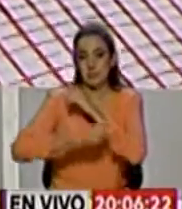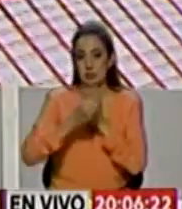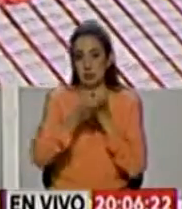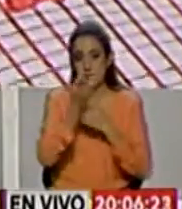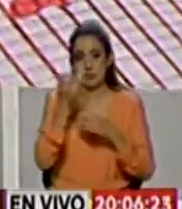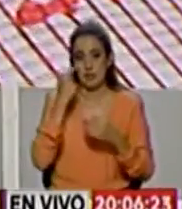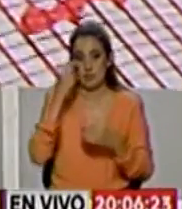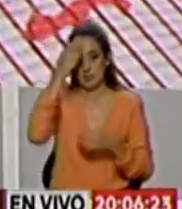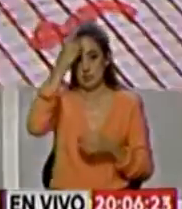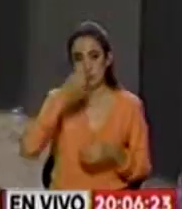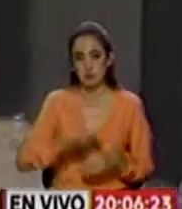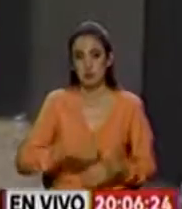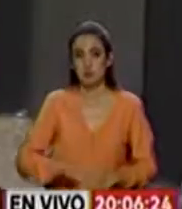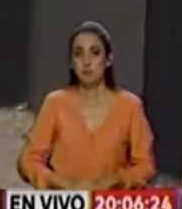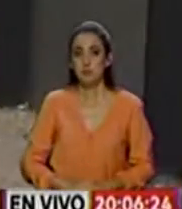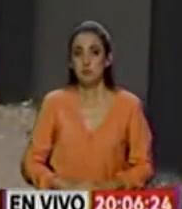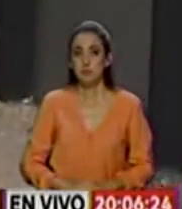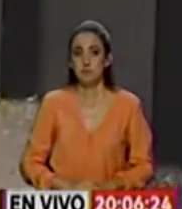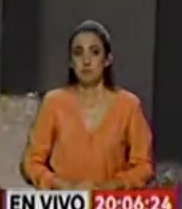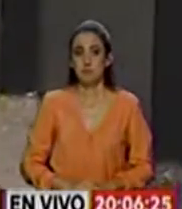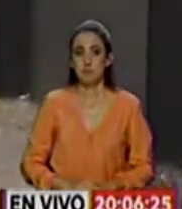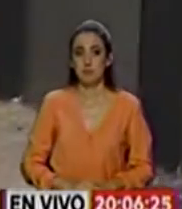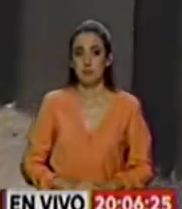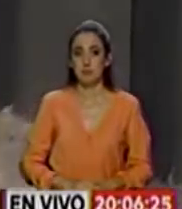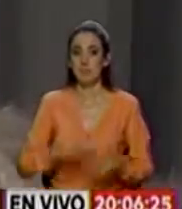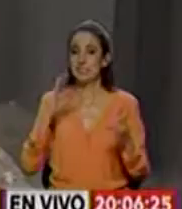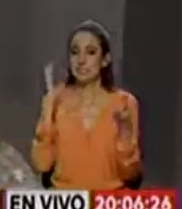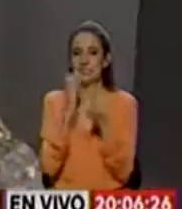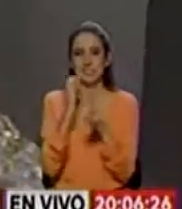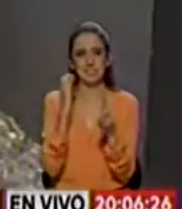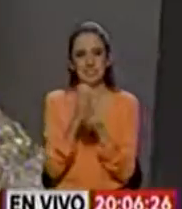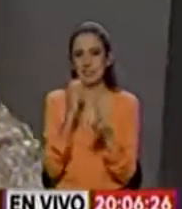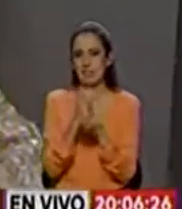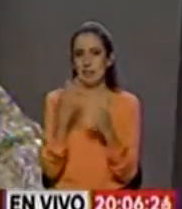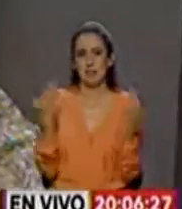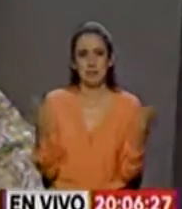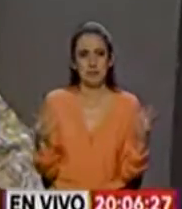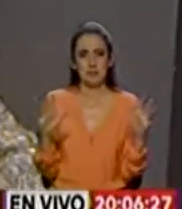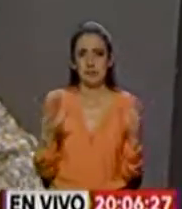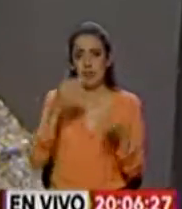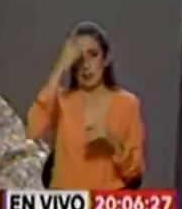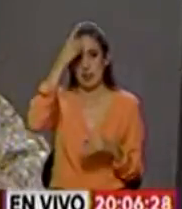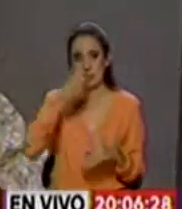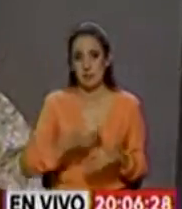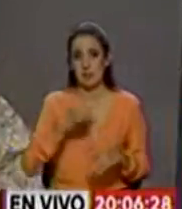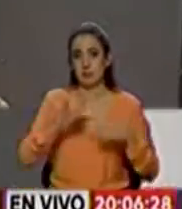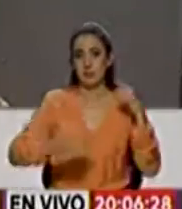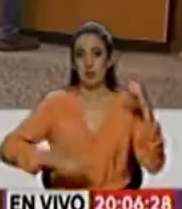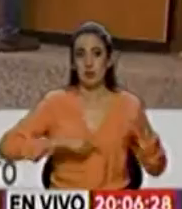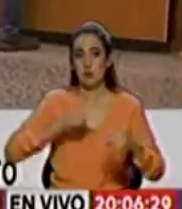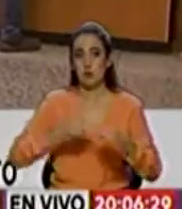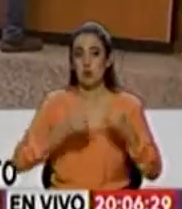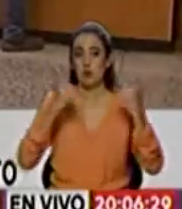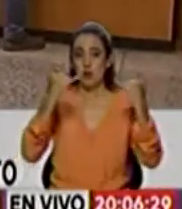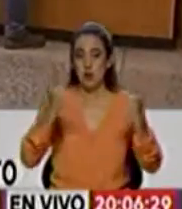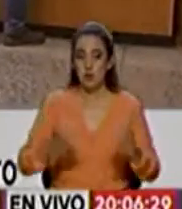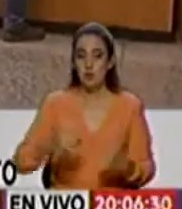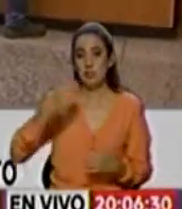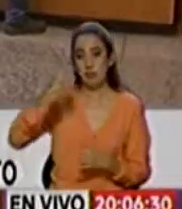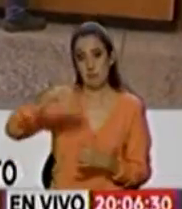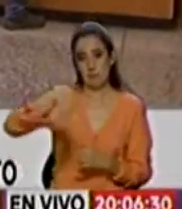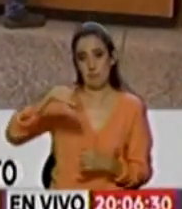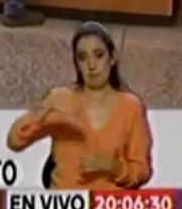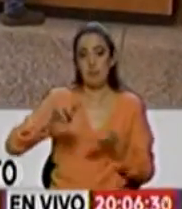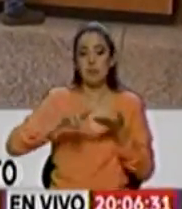resolución. La ola de críticas y la presión social terminaron siendo decisivas para que, entrada la noche de este miércoles, la